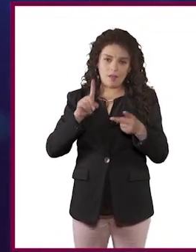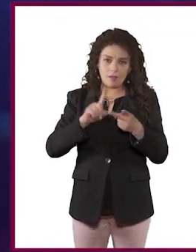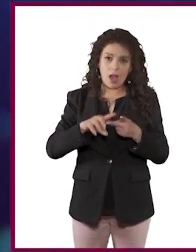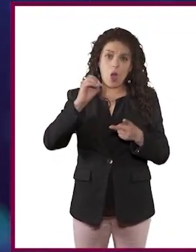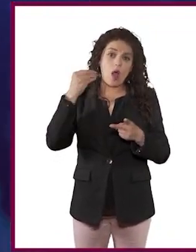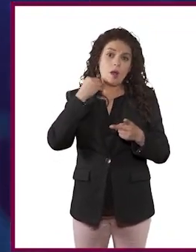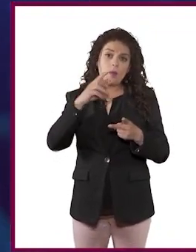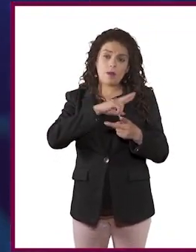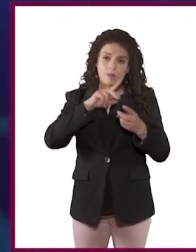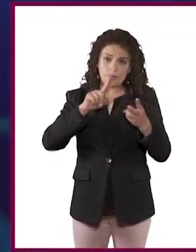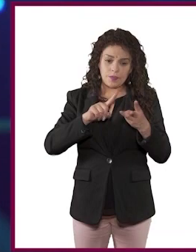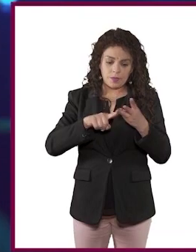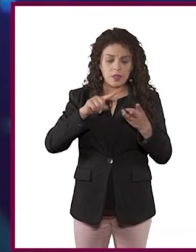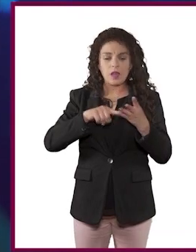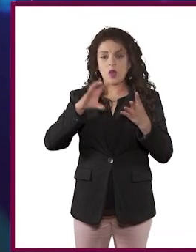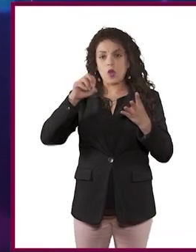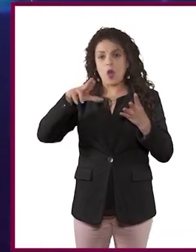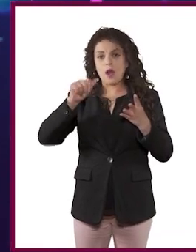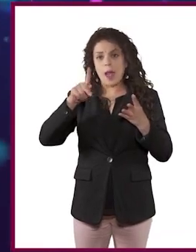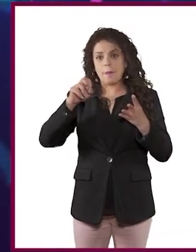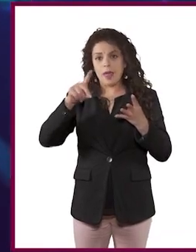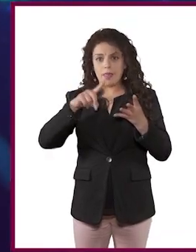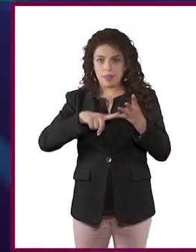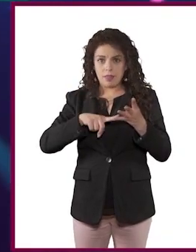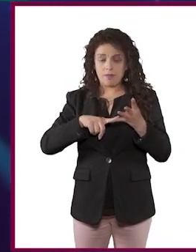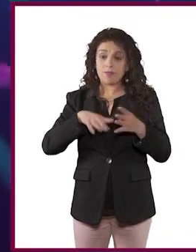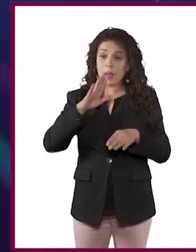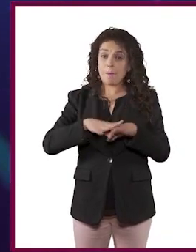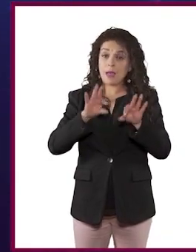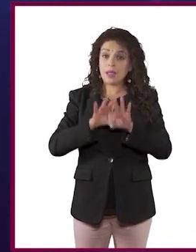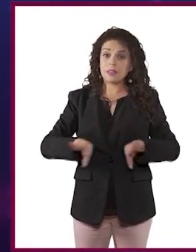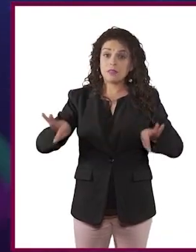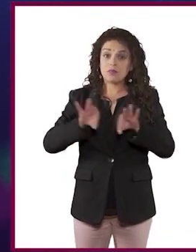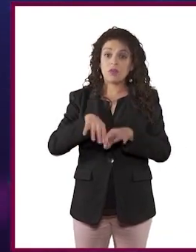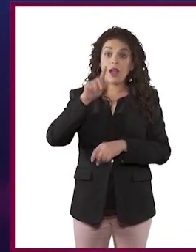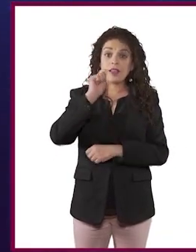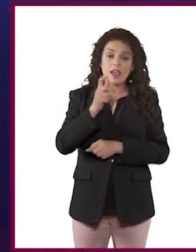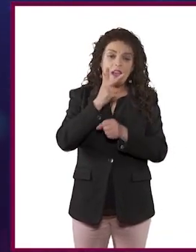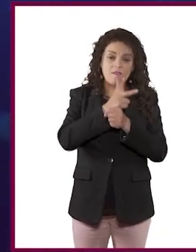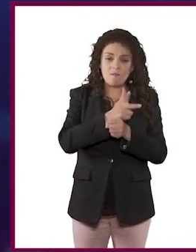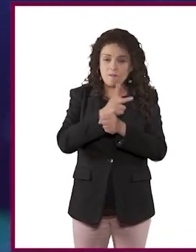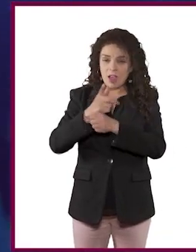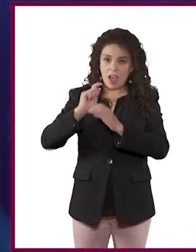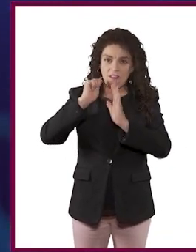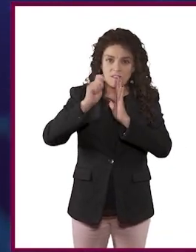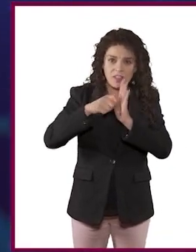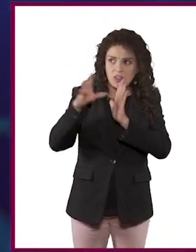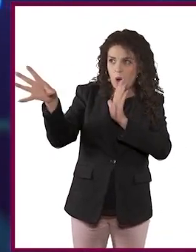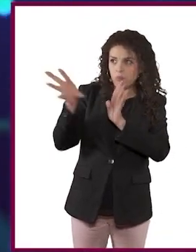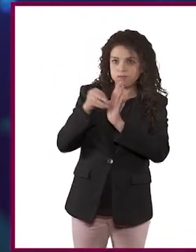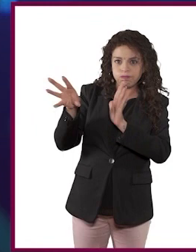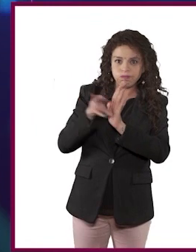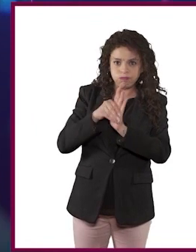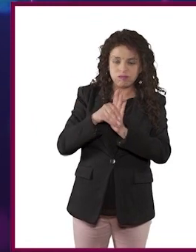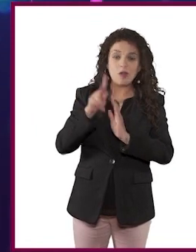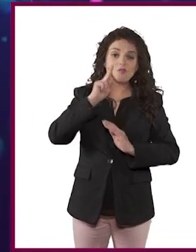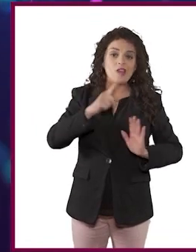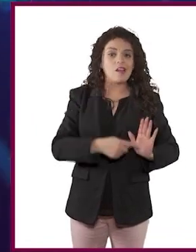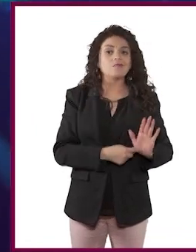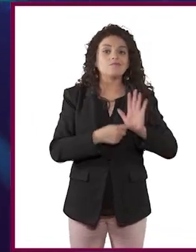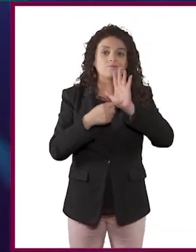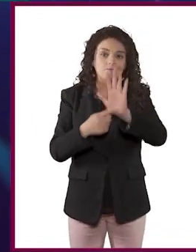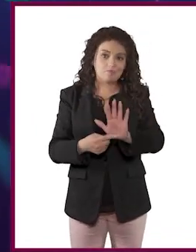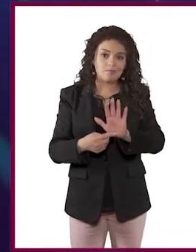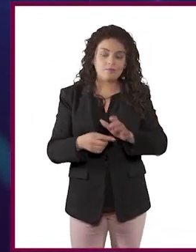abogados particulares y el CONAPRED. Sería mucho más importante un video, una grabación.